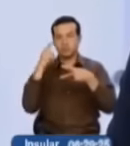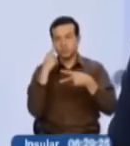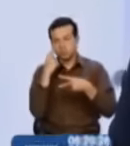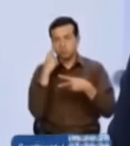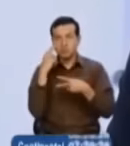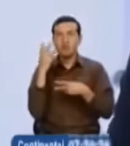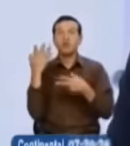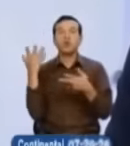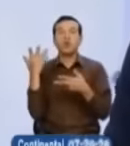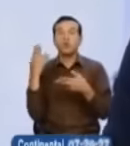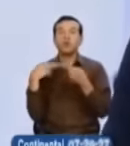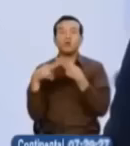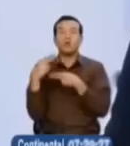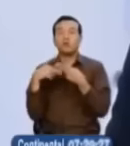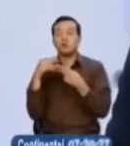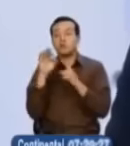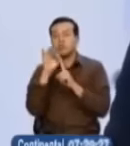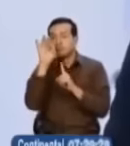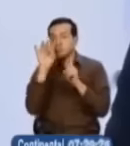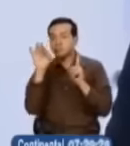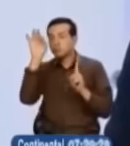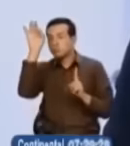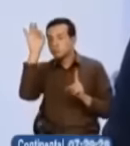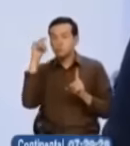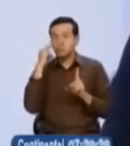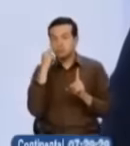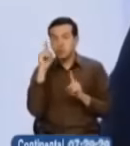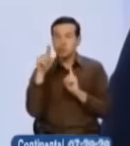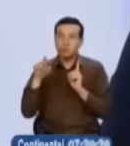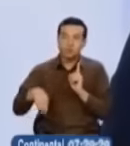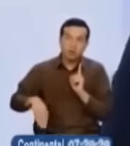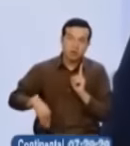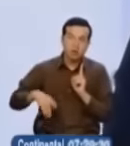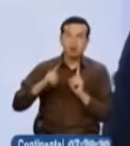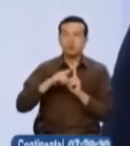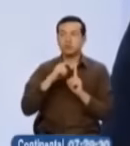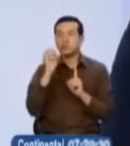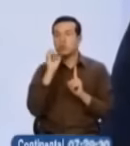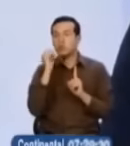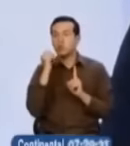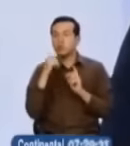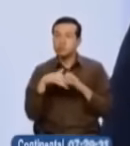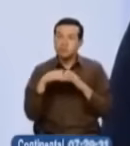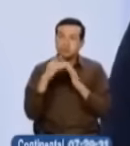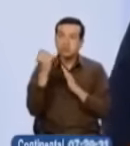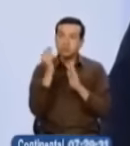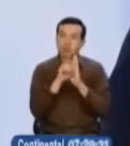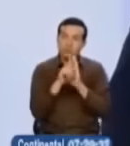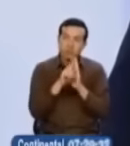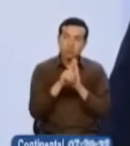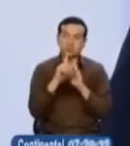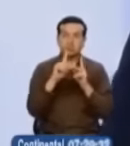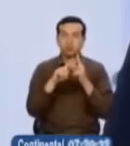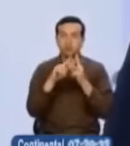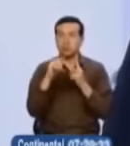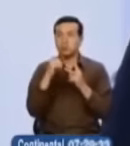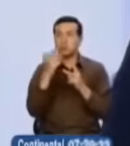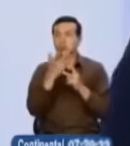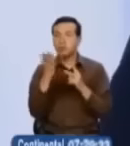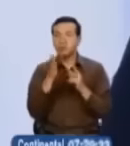de este comportamiento del mercado. Vemos incremento de morosidad, se ha recuperado un poco los depósitos, pero también hay menor